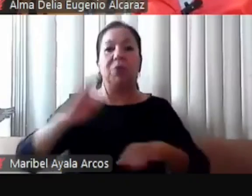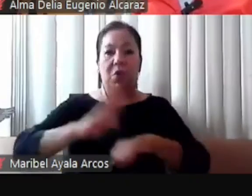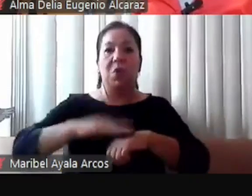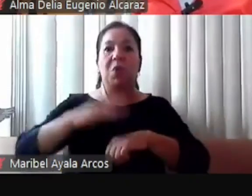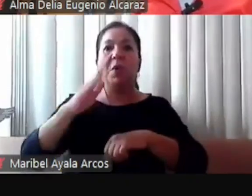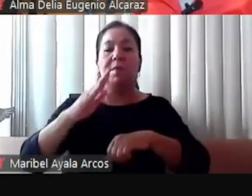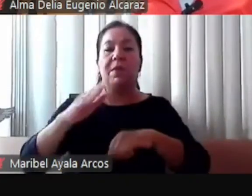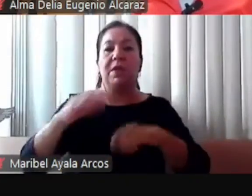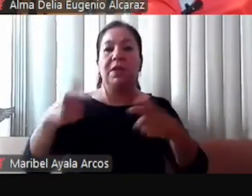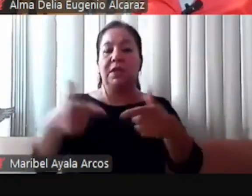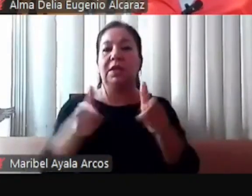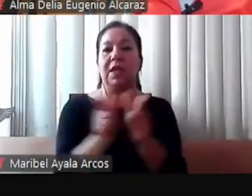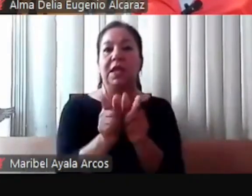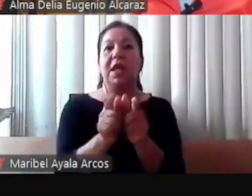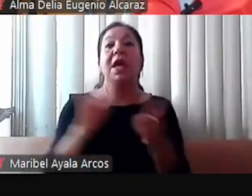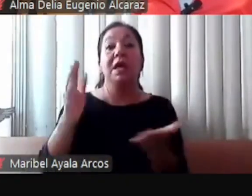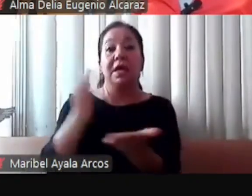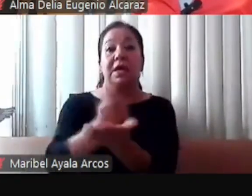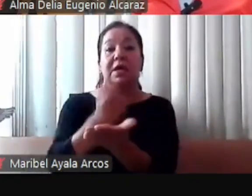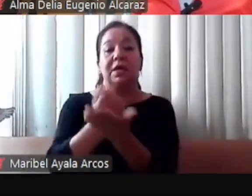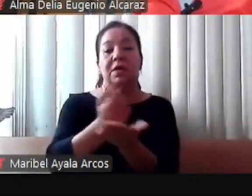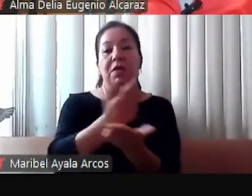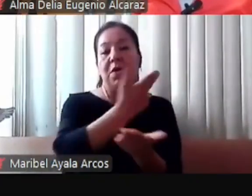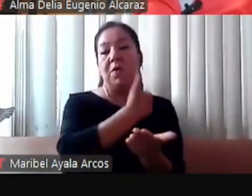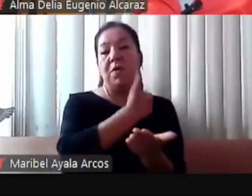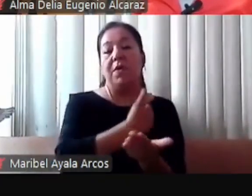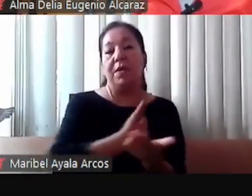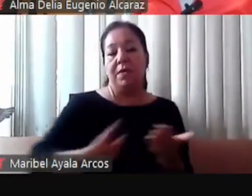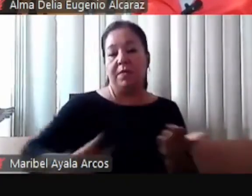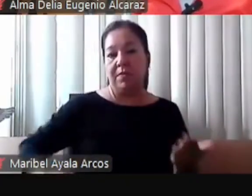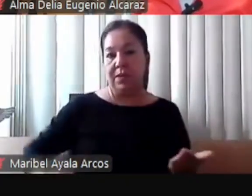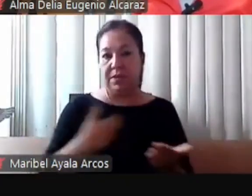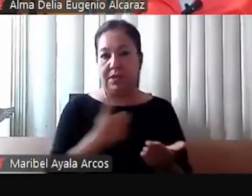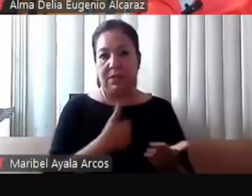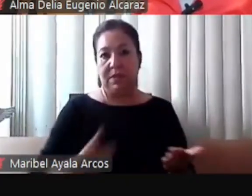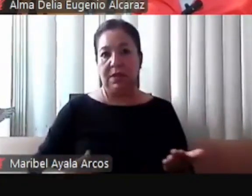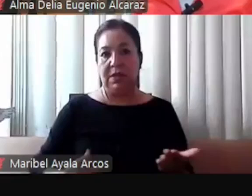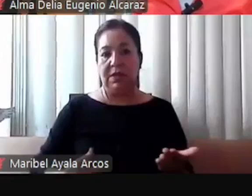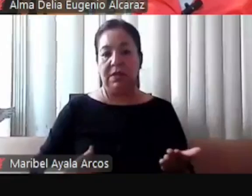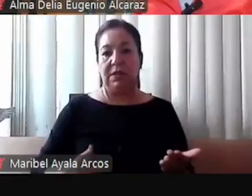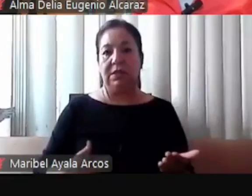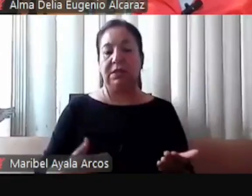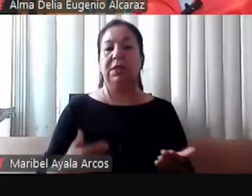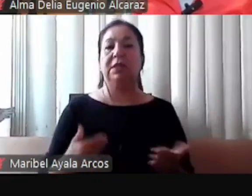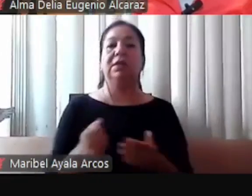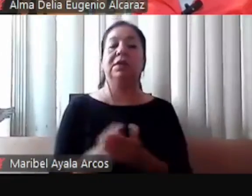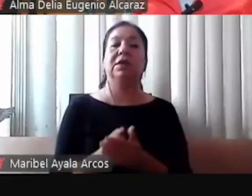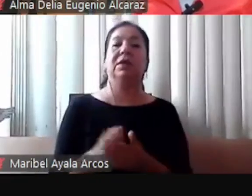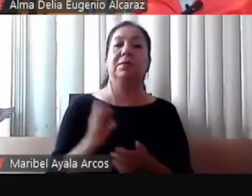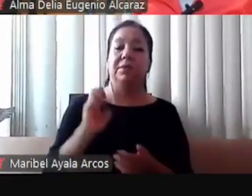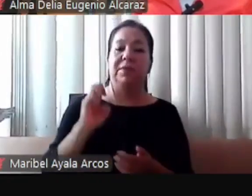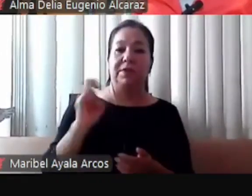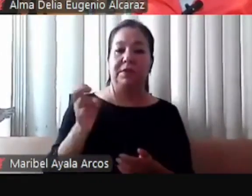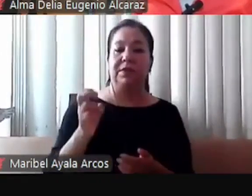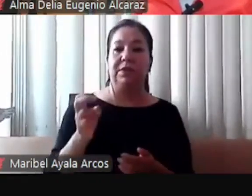valió ganar la presidencia municipal. Es en esto y en todo lo argumentado previamente donde radica lo infundado del agravio.